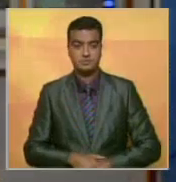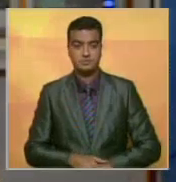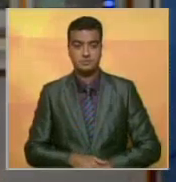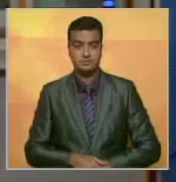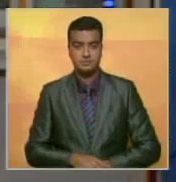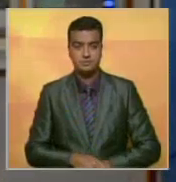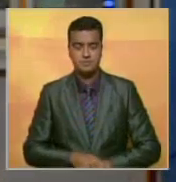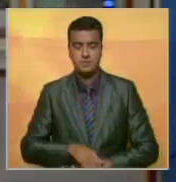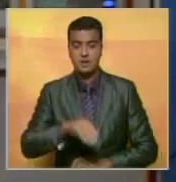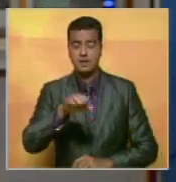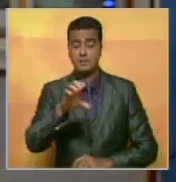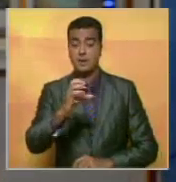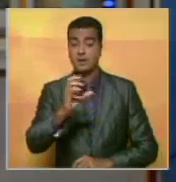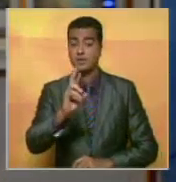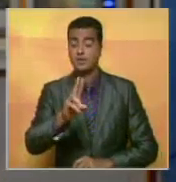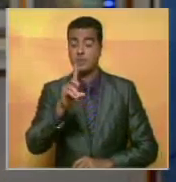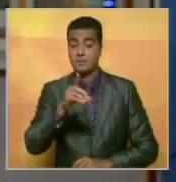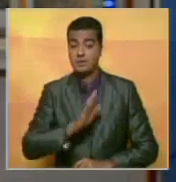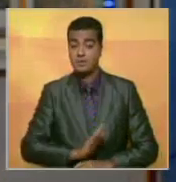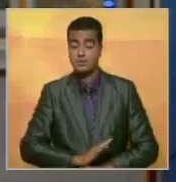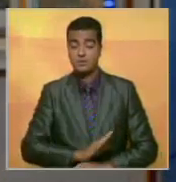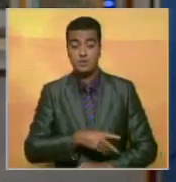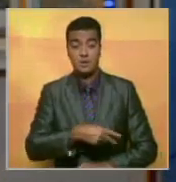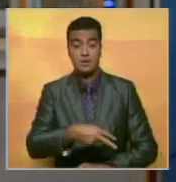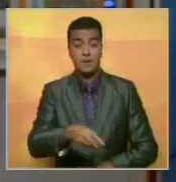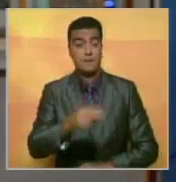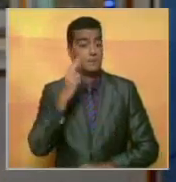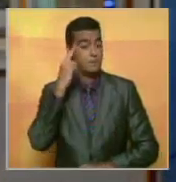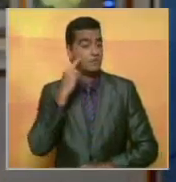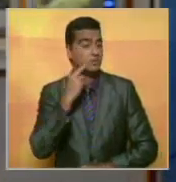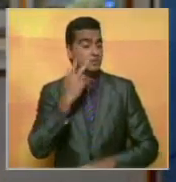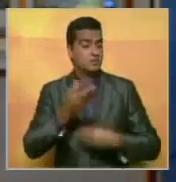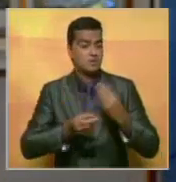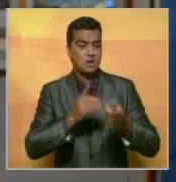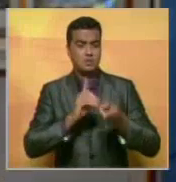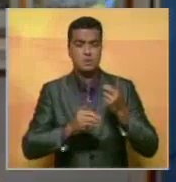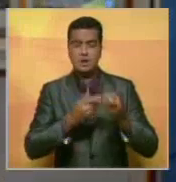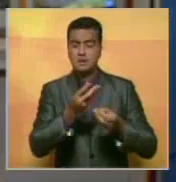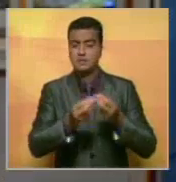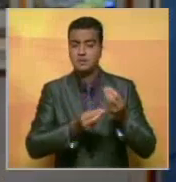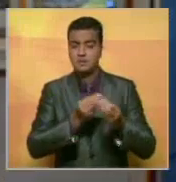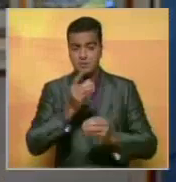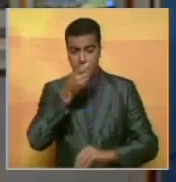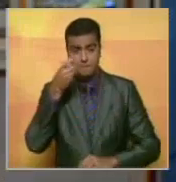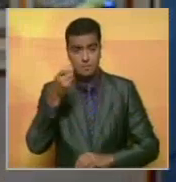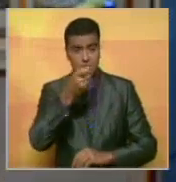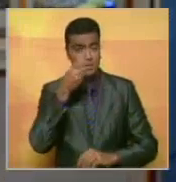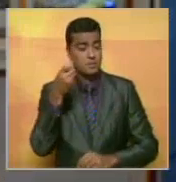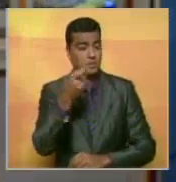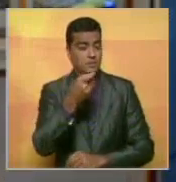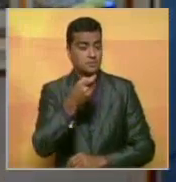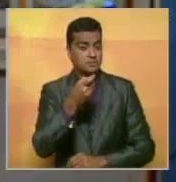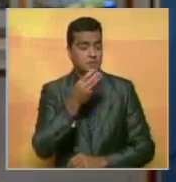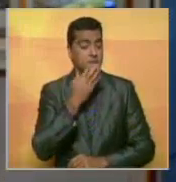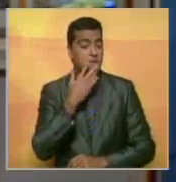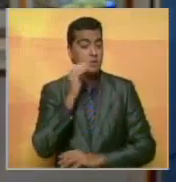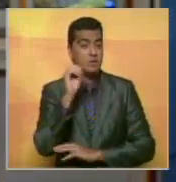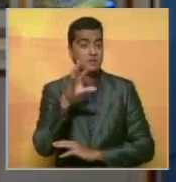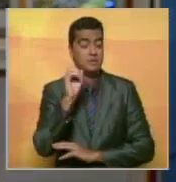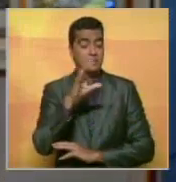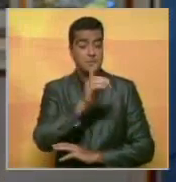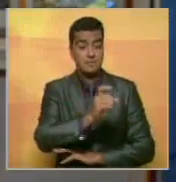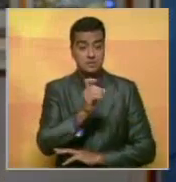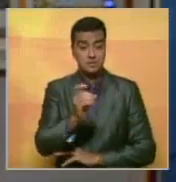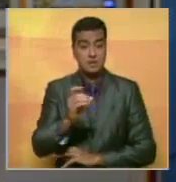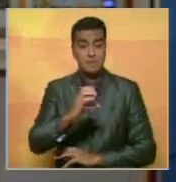El candidato presidencial Enrique Capriles Radonsky estuvo de gira por el Estado Bolívar, donde realizó varias actividades pueblo a pueblo, entre ellas una asamblea de ciudadanos